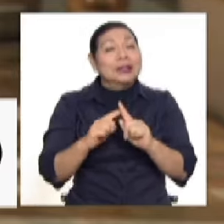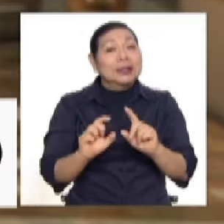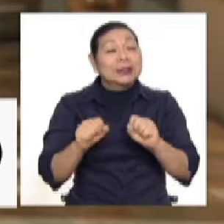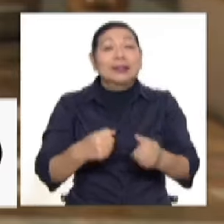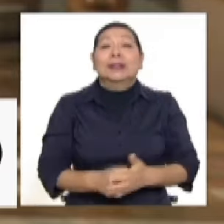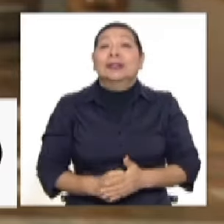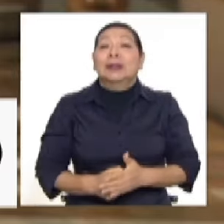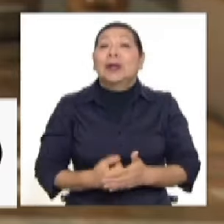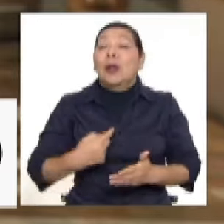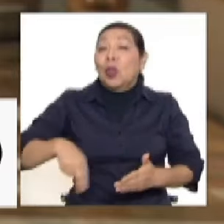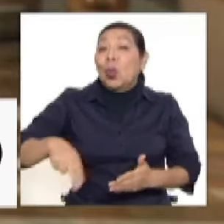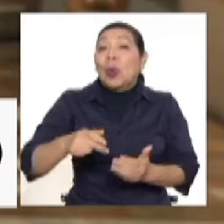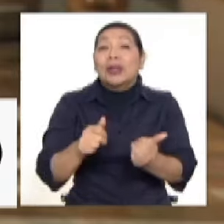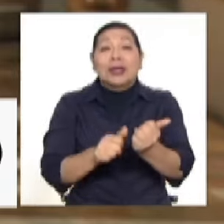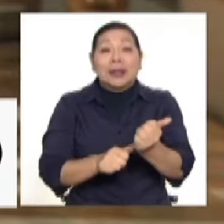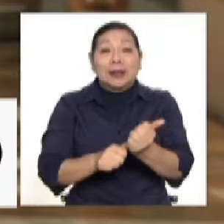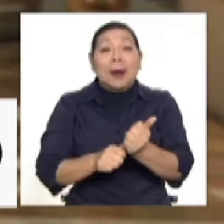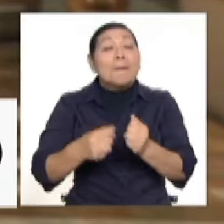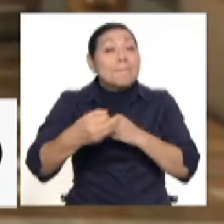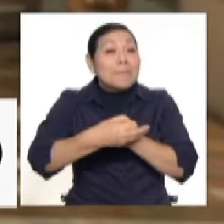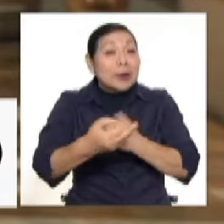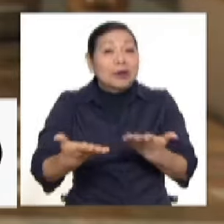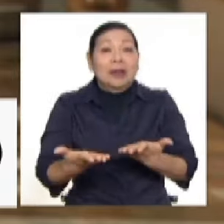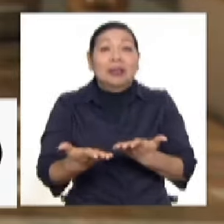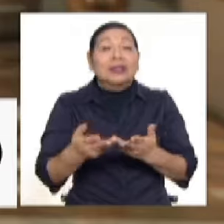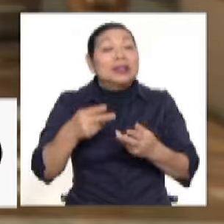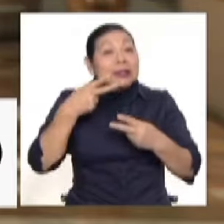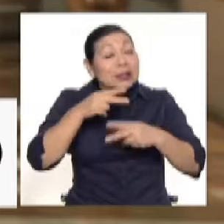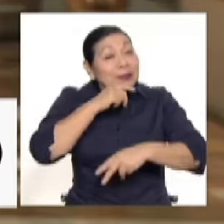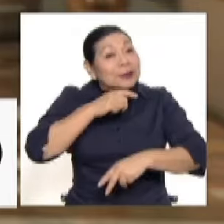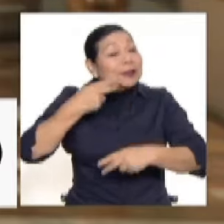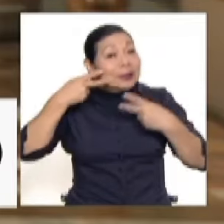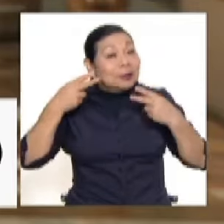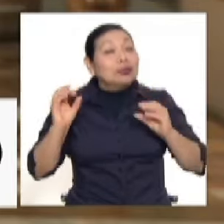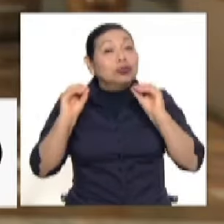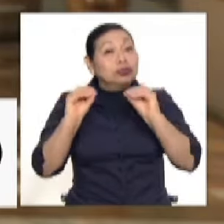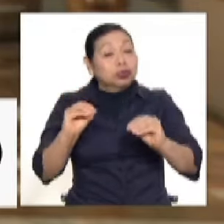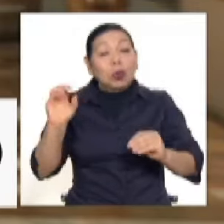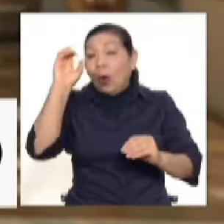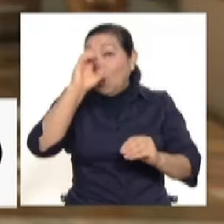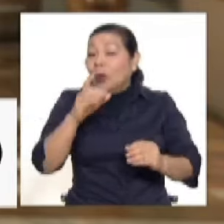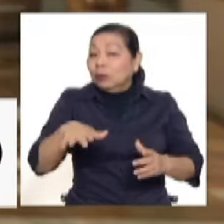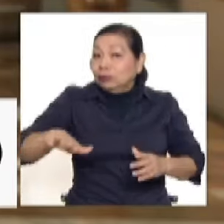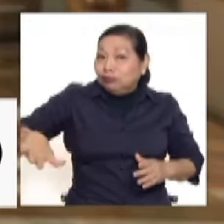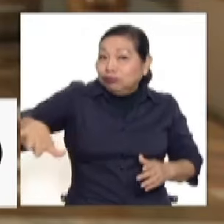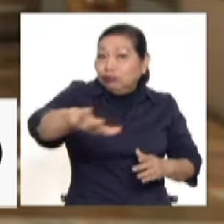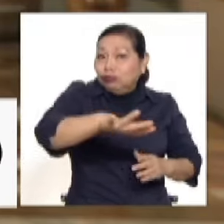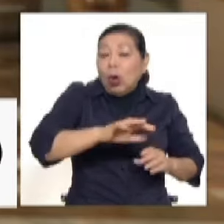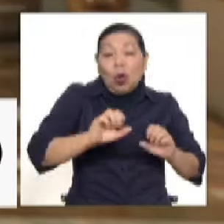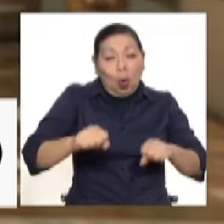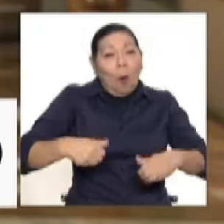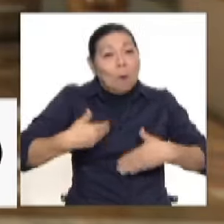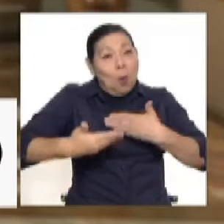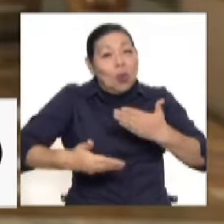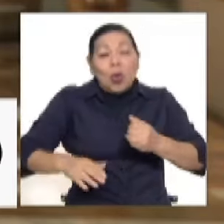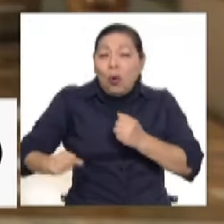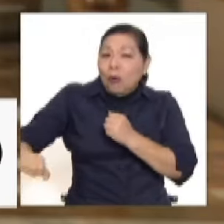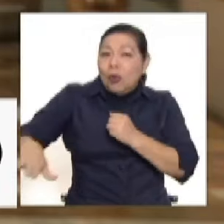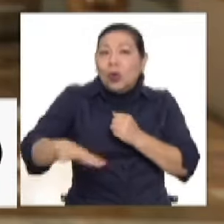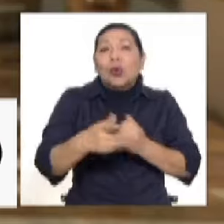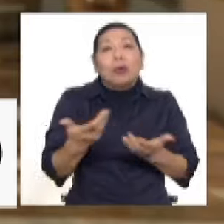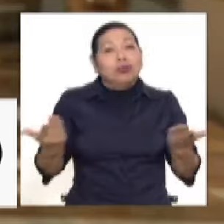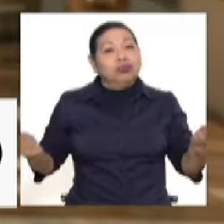autonomía de nuestras hermanas rurales e indígenas, dándoles la oportunidad para que puedan consolidar